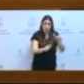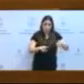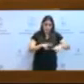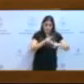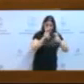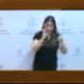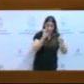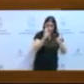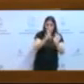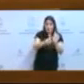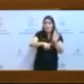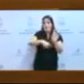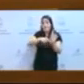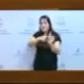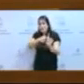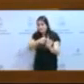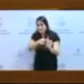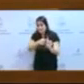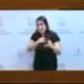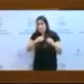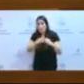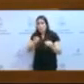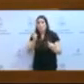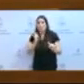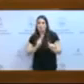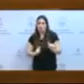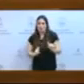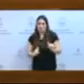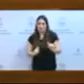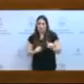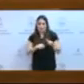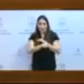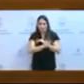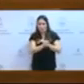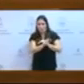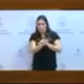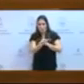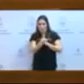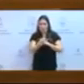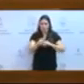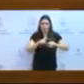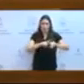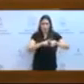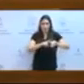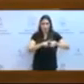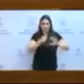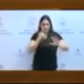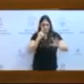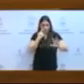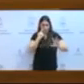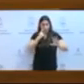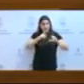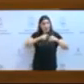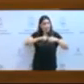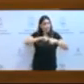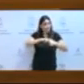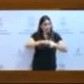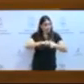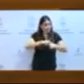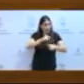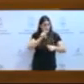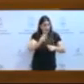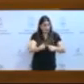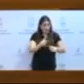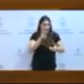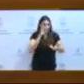y profesionales. Vean. Muy fácil. La participación del menor interno. Yo